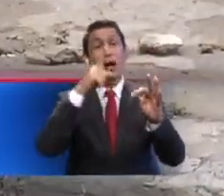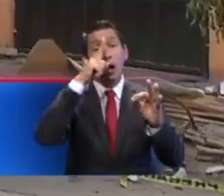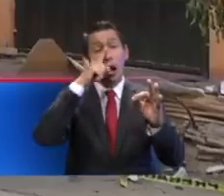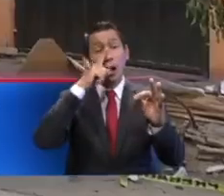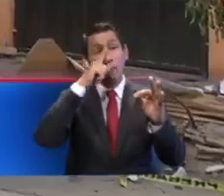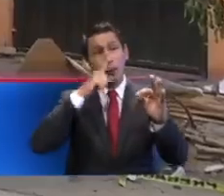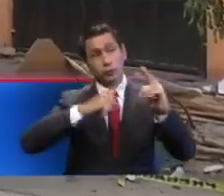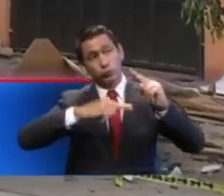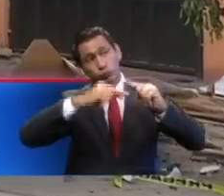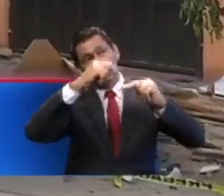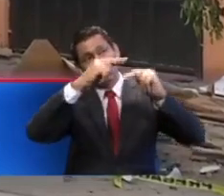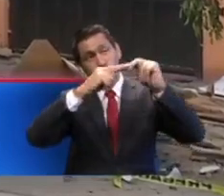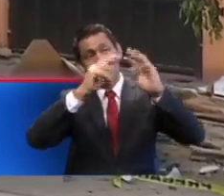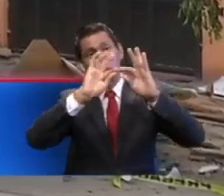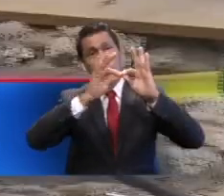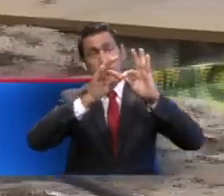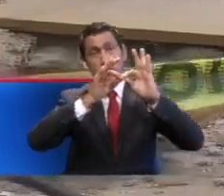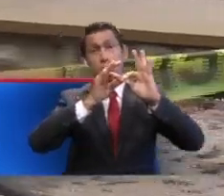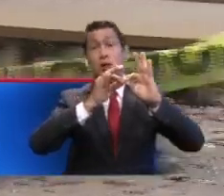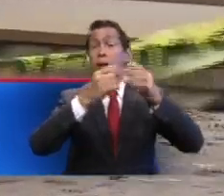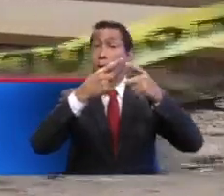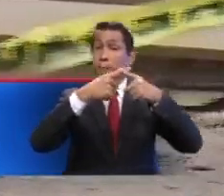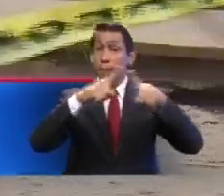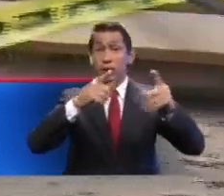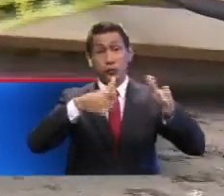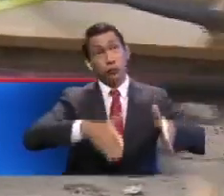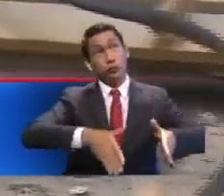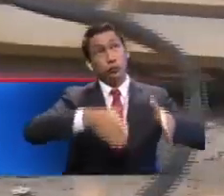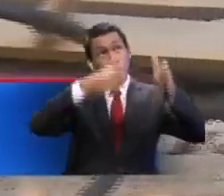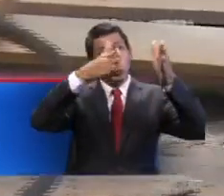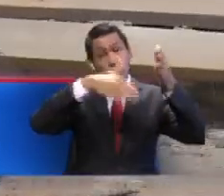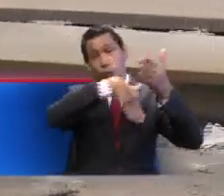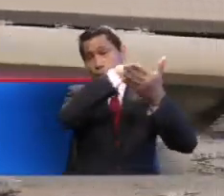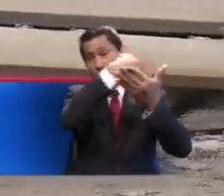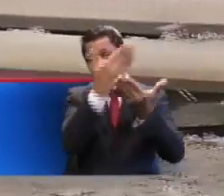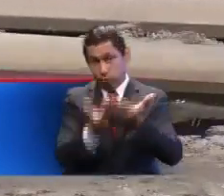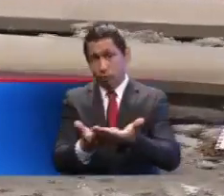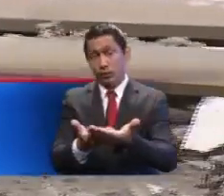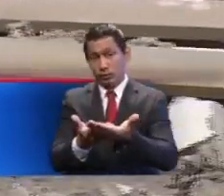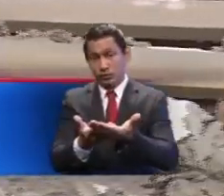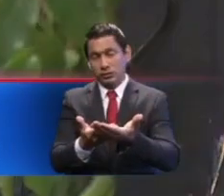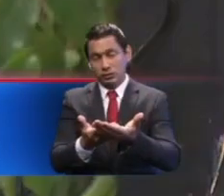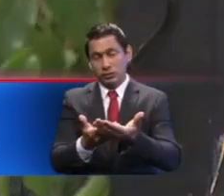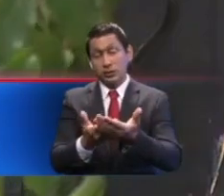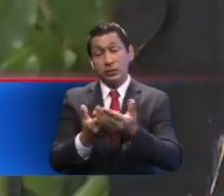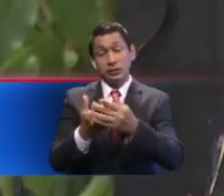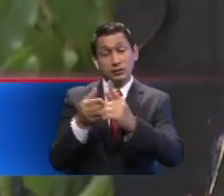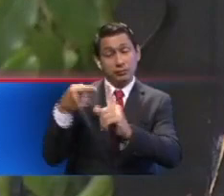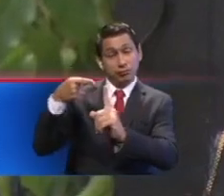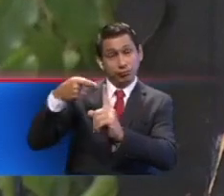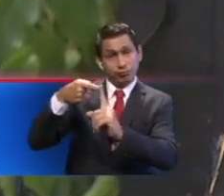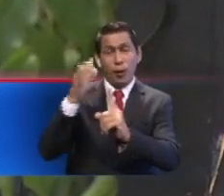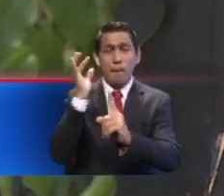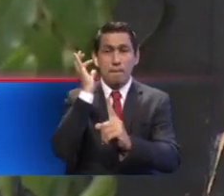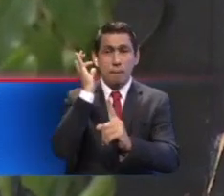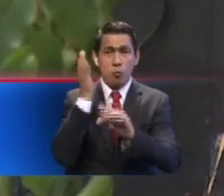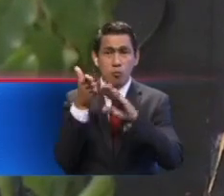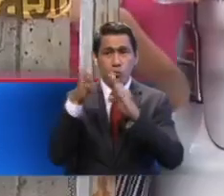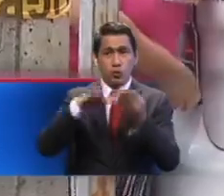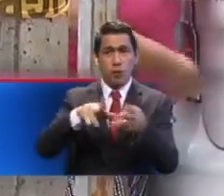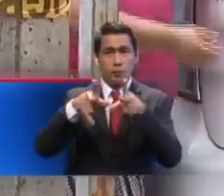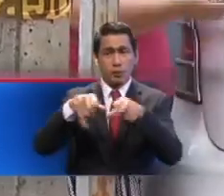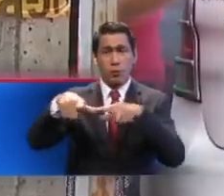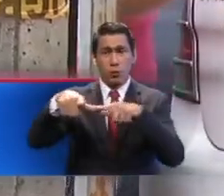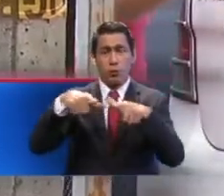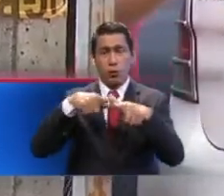estructurales, se le colocó un andamio en los exteriores, que desafortunadamente no resistió y se vino abajo. Lo realmente trágico fue